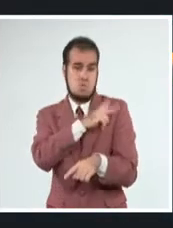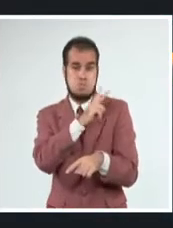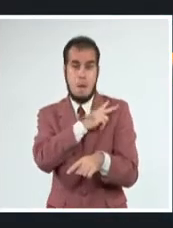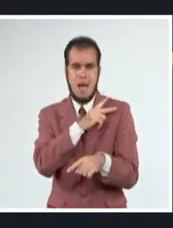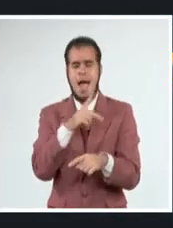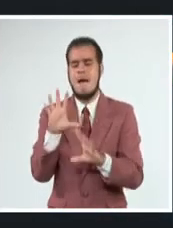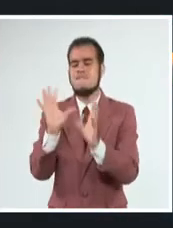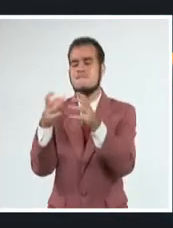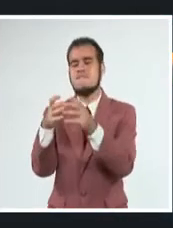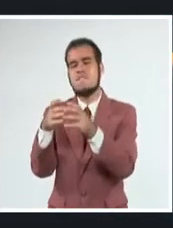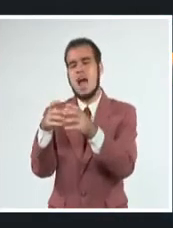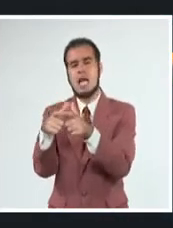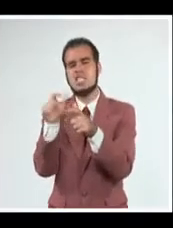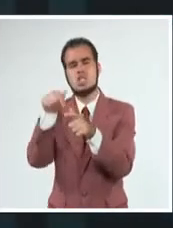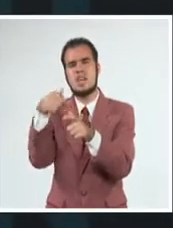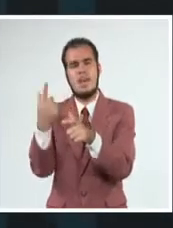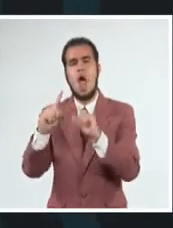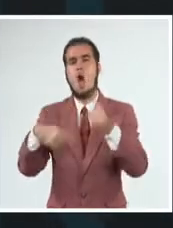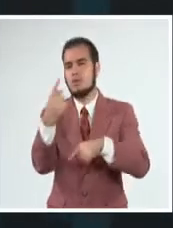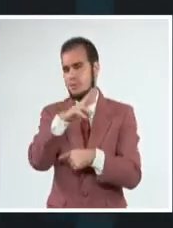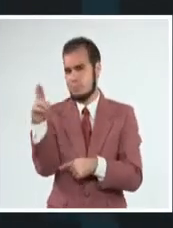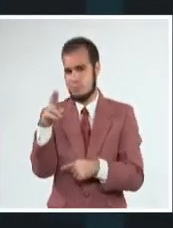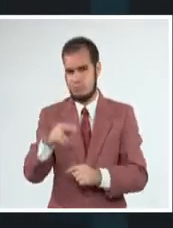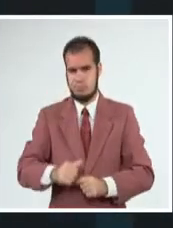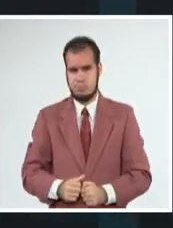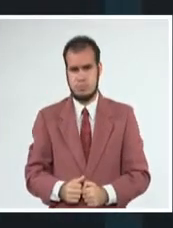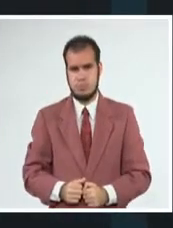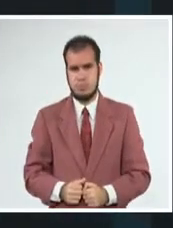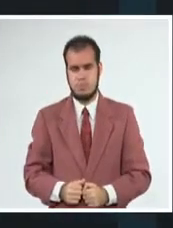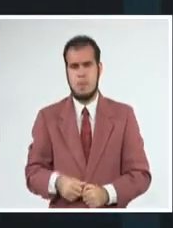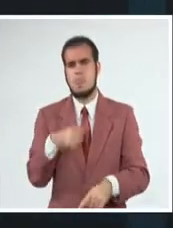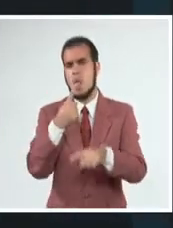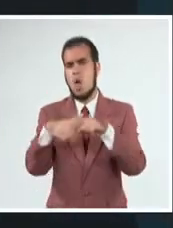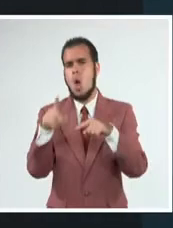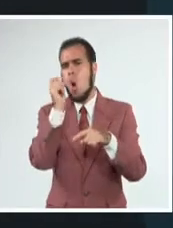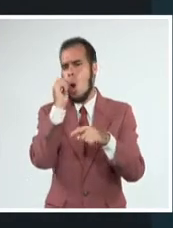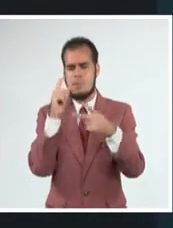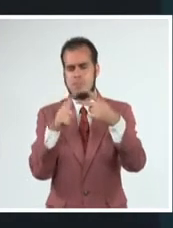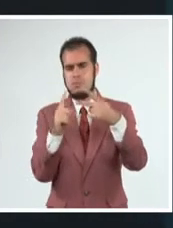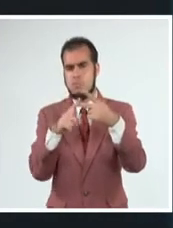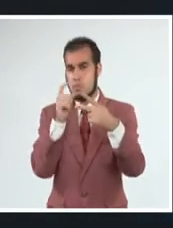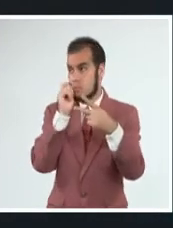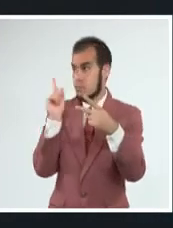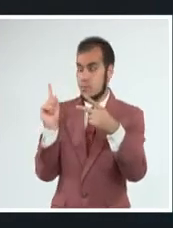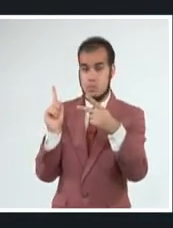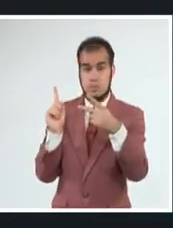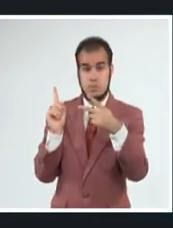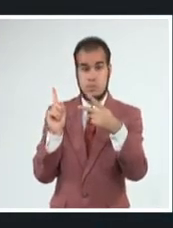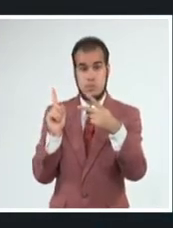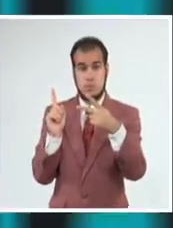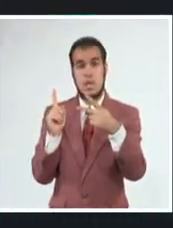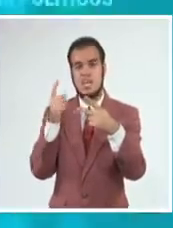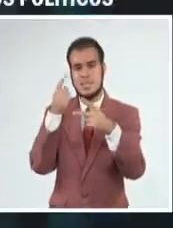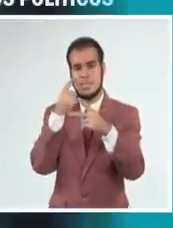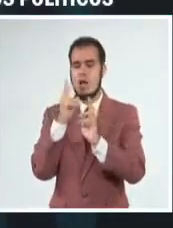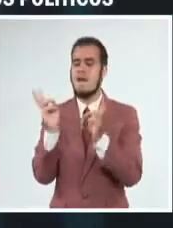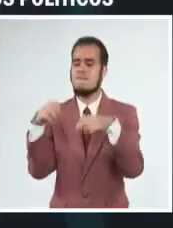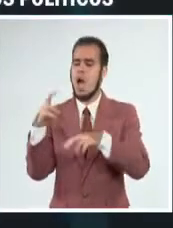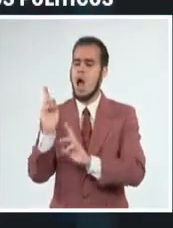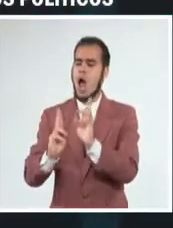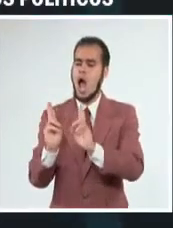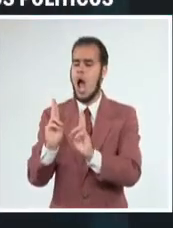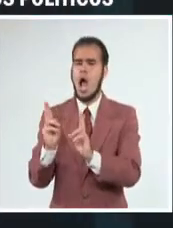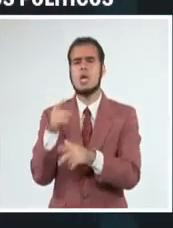Exterior, Directorio Democrático Cubano, y el excongresista Lincoln Díaz Balar, sostuvieron un encuentro para evaluar